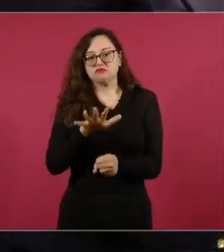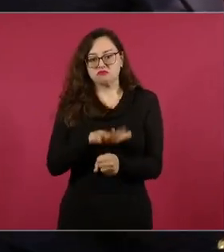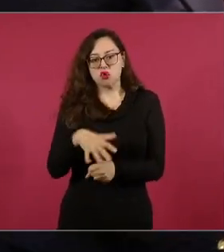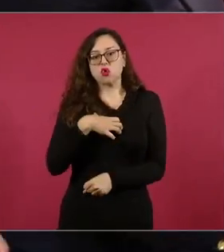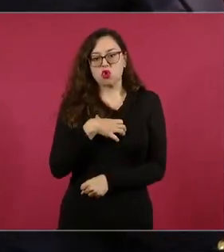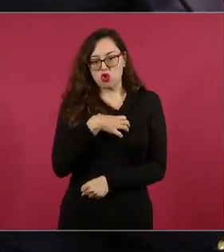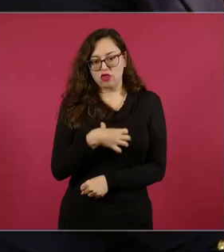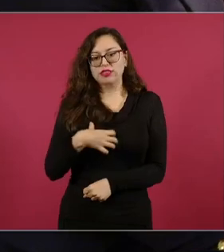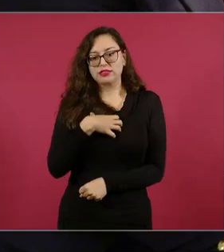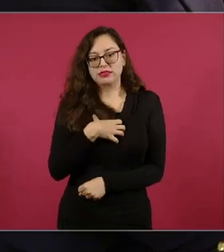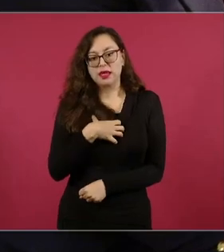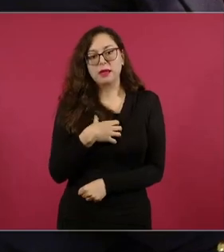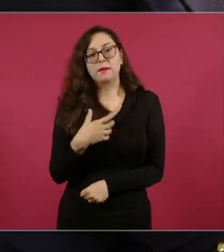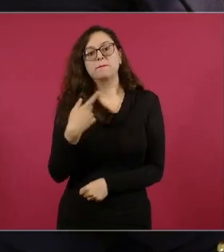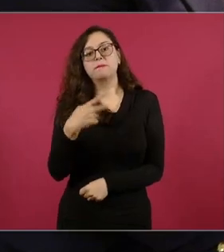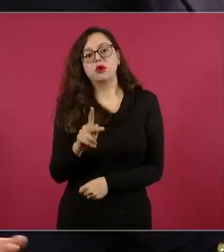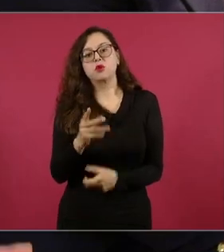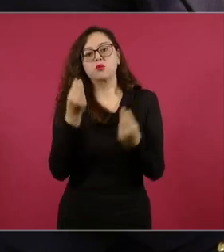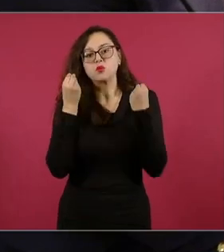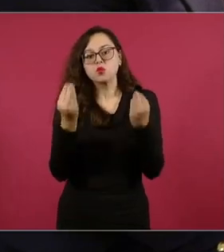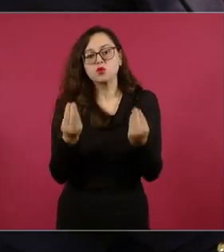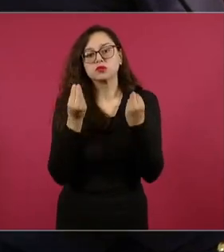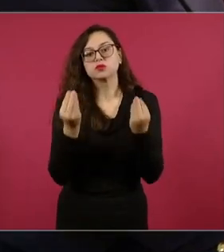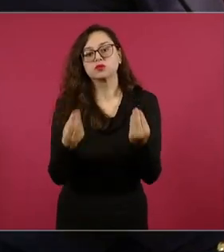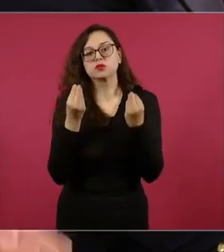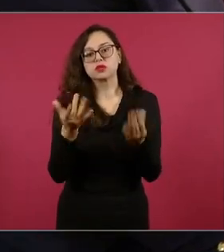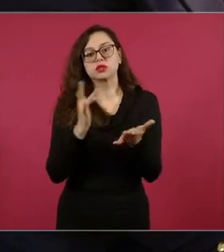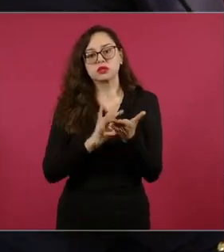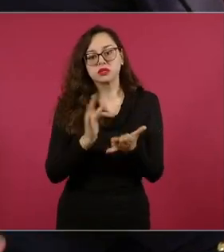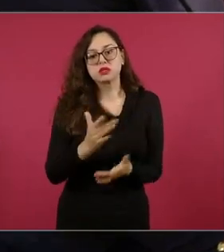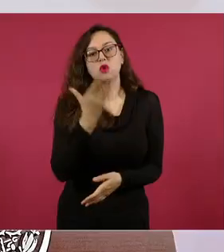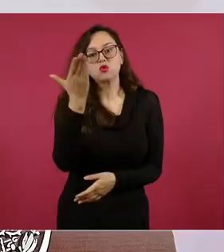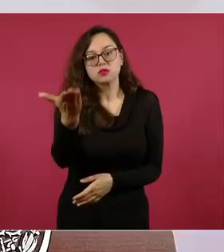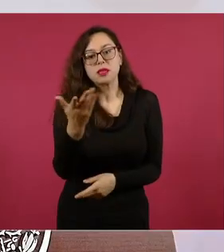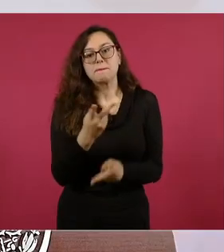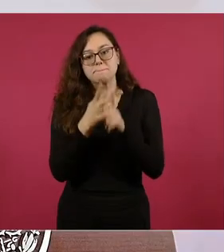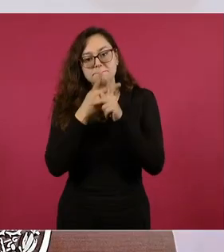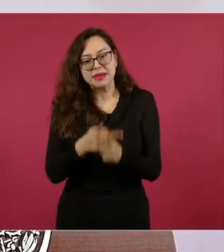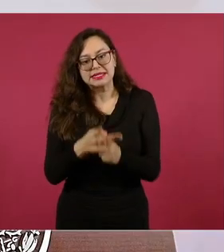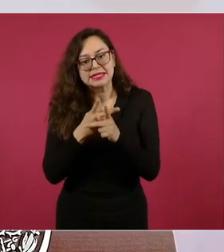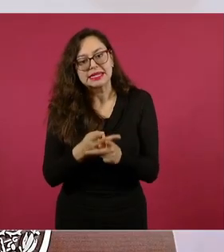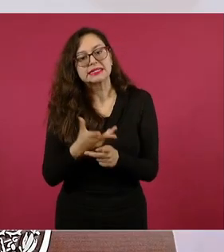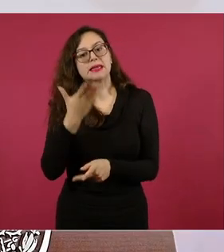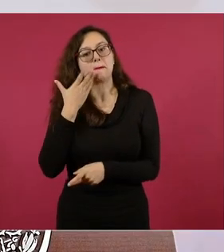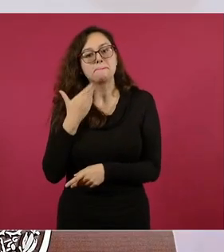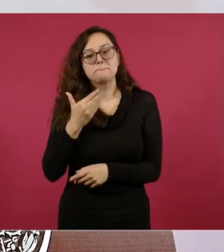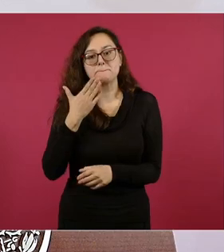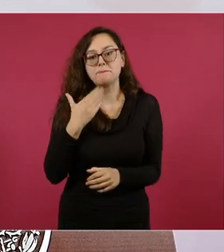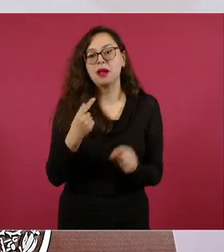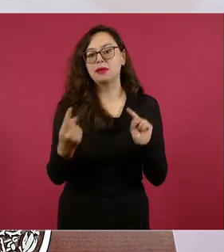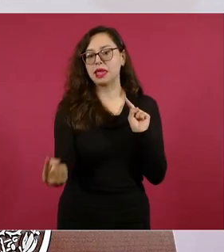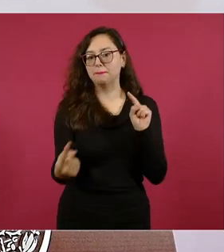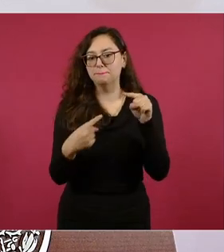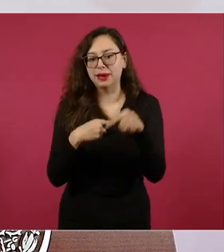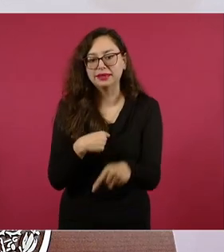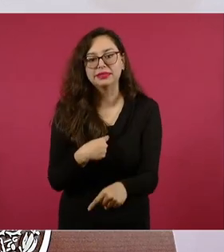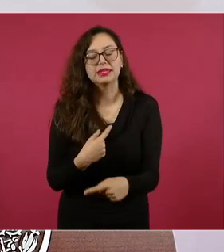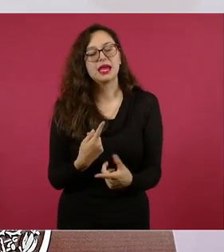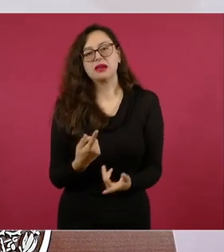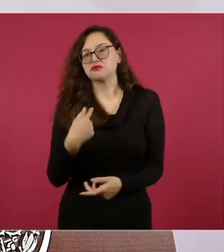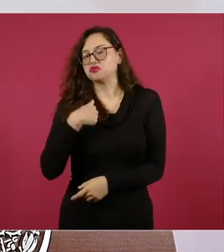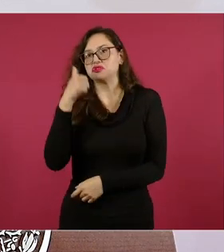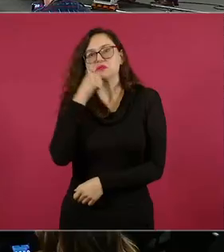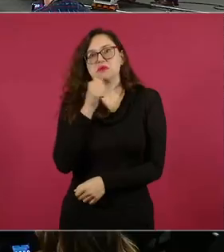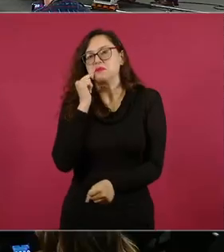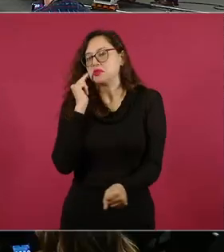y agradecerle infinitamente su paciencia, su amabilidad, esta empatía que yo percibí siempre que yo